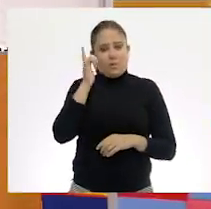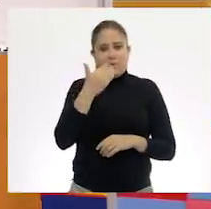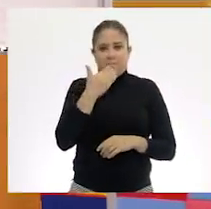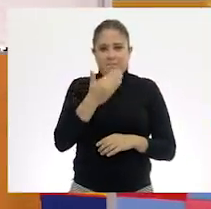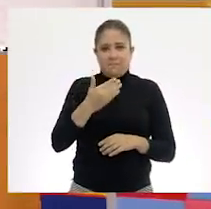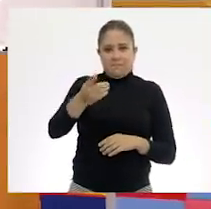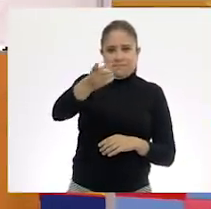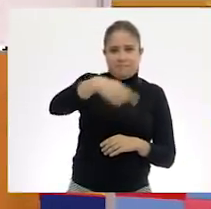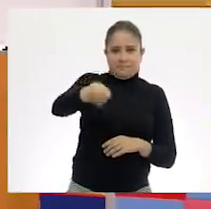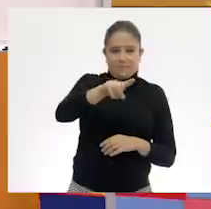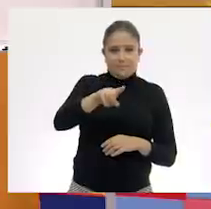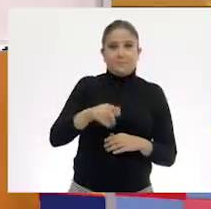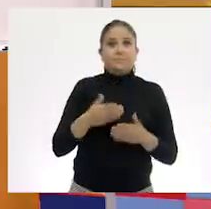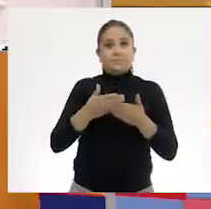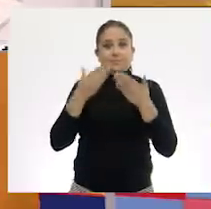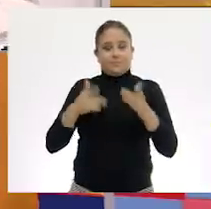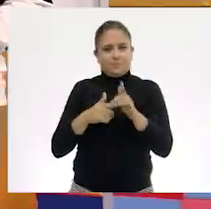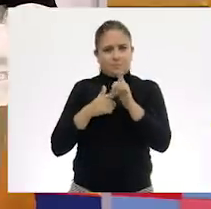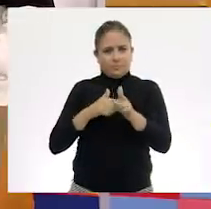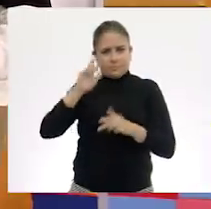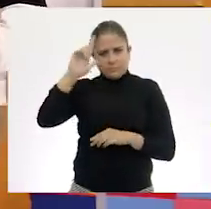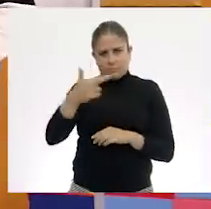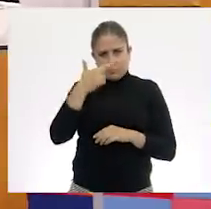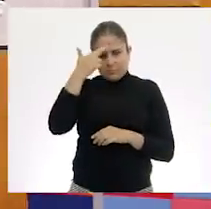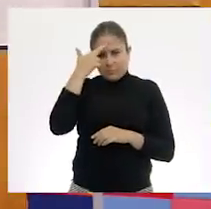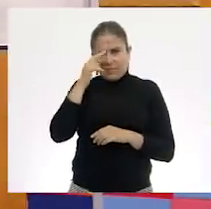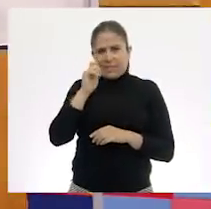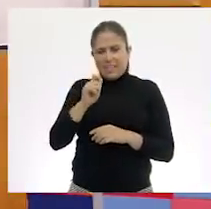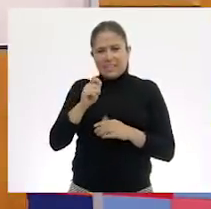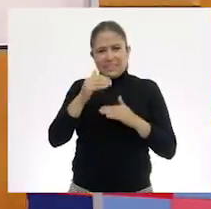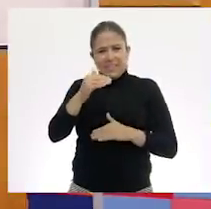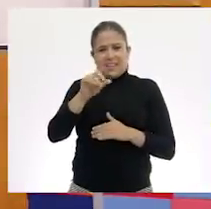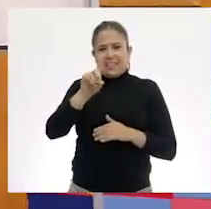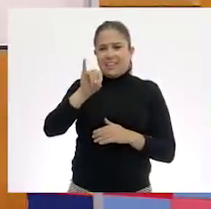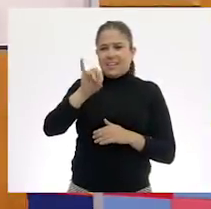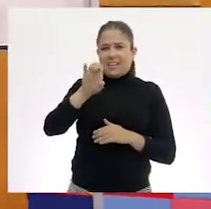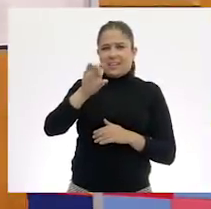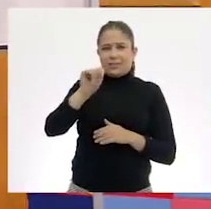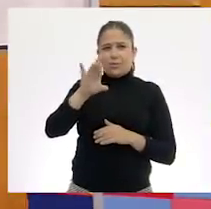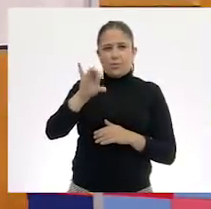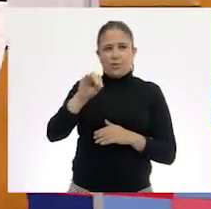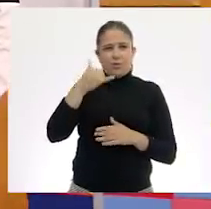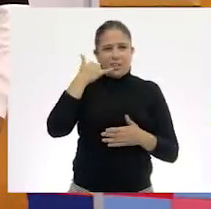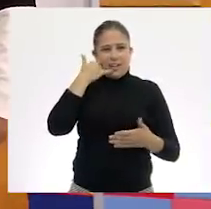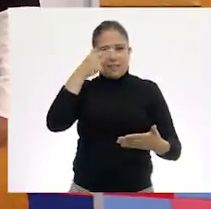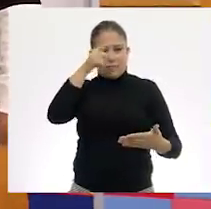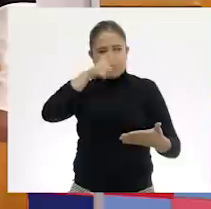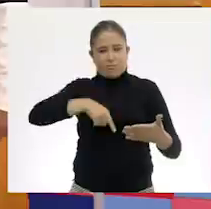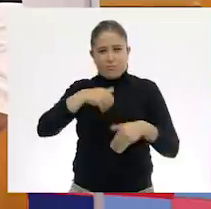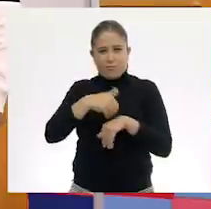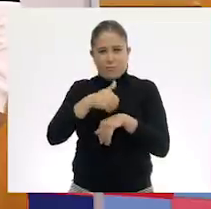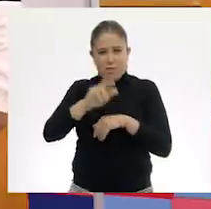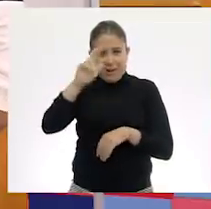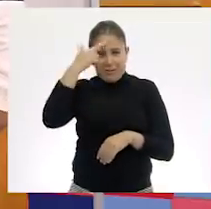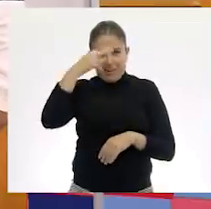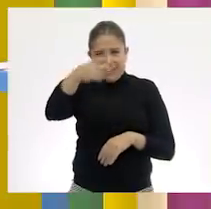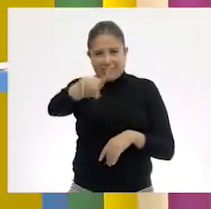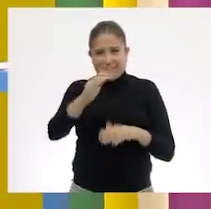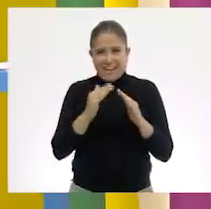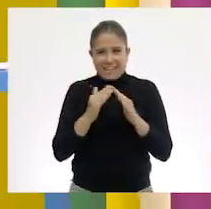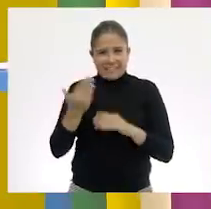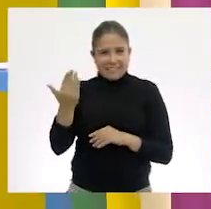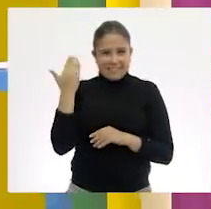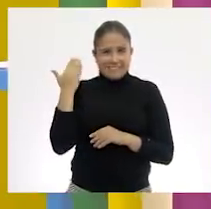bien. Vamos a seguir retomando lo de los directorios. ¿Se acuerdan lo que vimos? Claro que nos acordamos, ¿verdad? ¿Se acuerdan allá en casa?